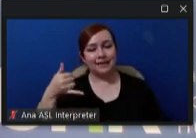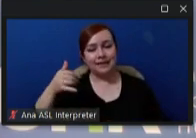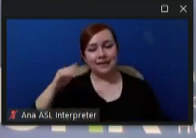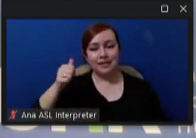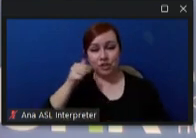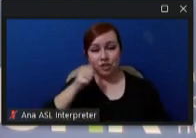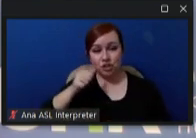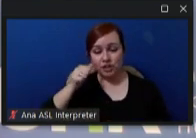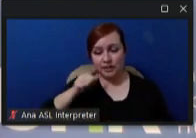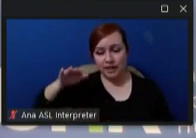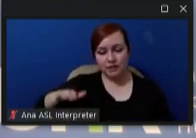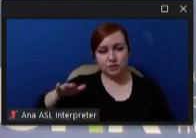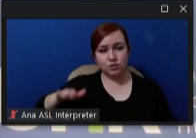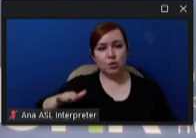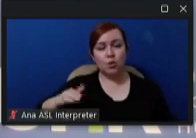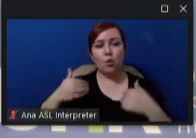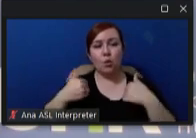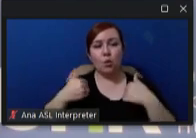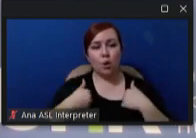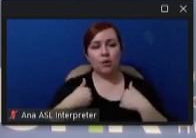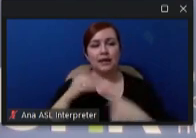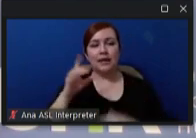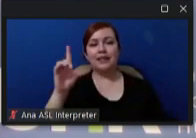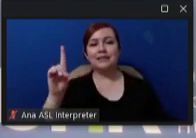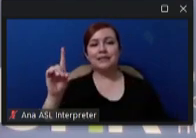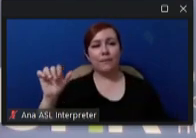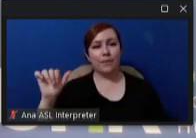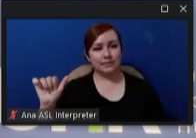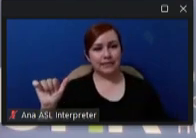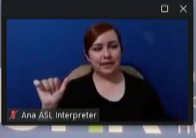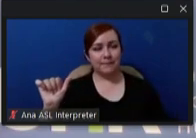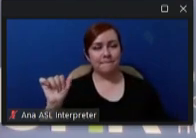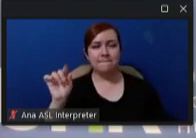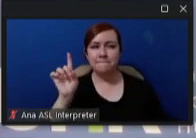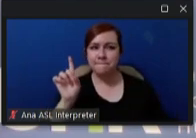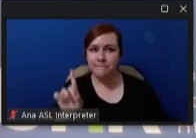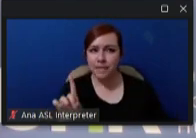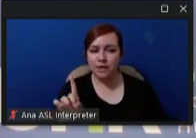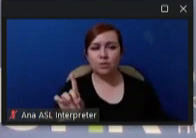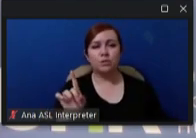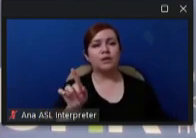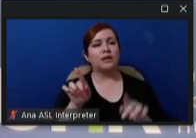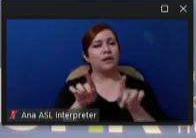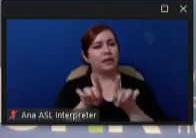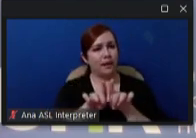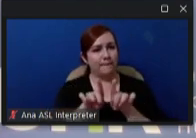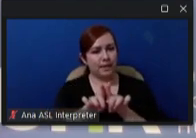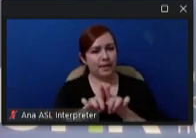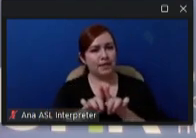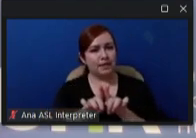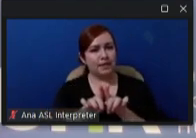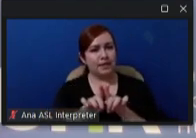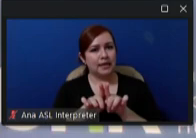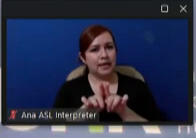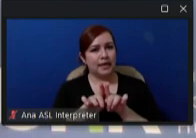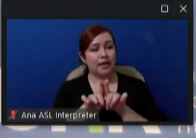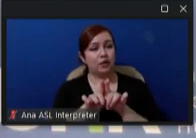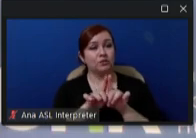Pero quiero decir que también en los solicitantes de